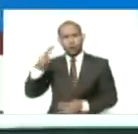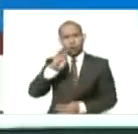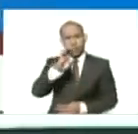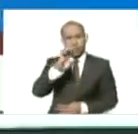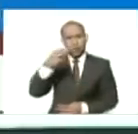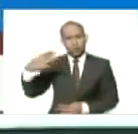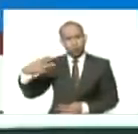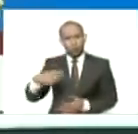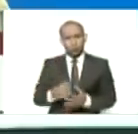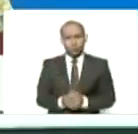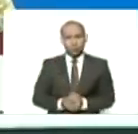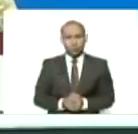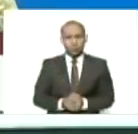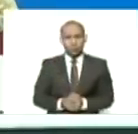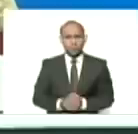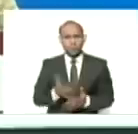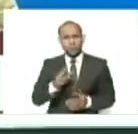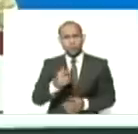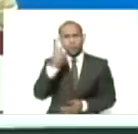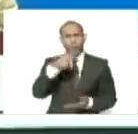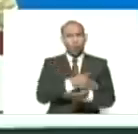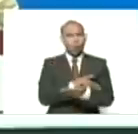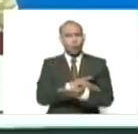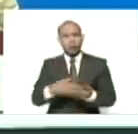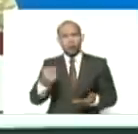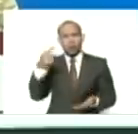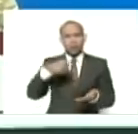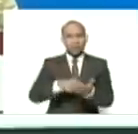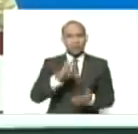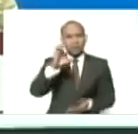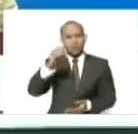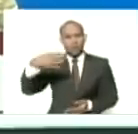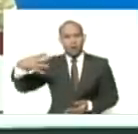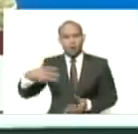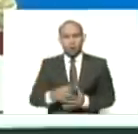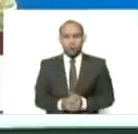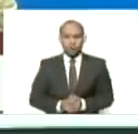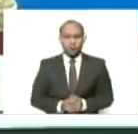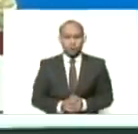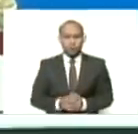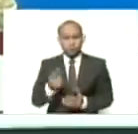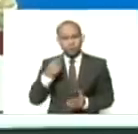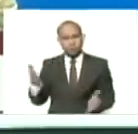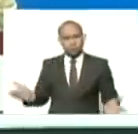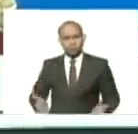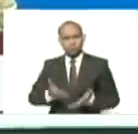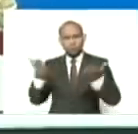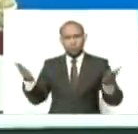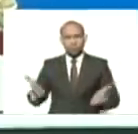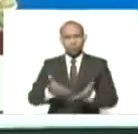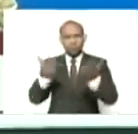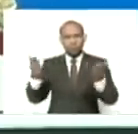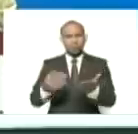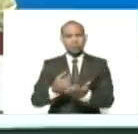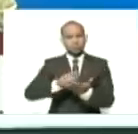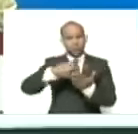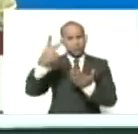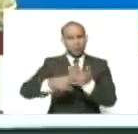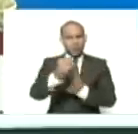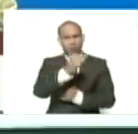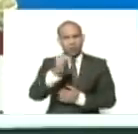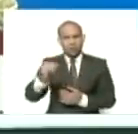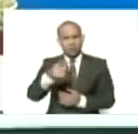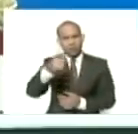2 millones de euros, algo así como 2.100.000 euros, y le vamos a dar un impulso al plan Z, que es un plan para el